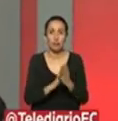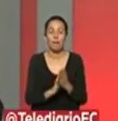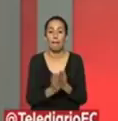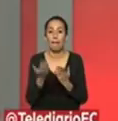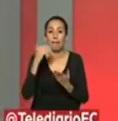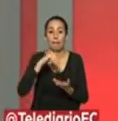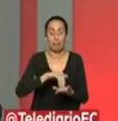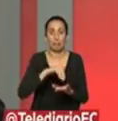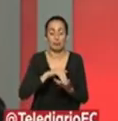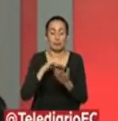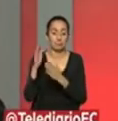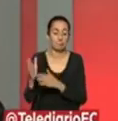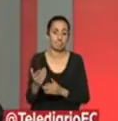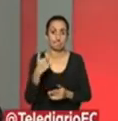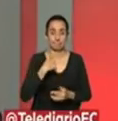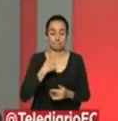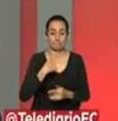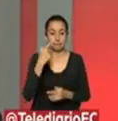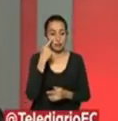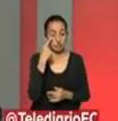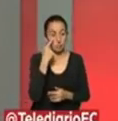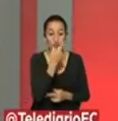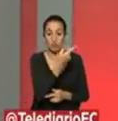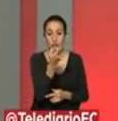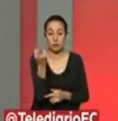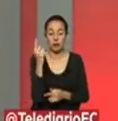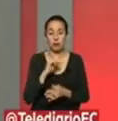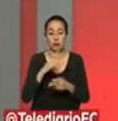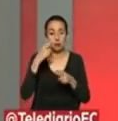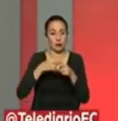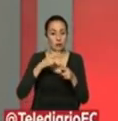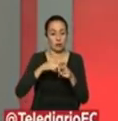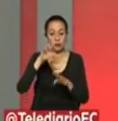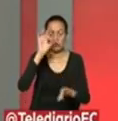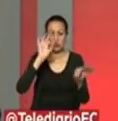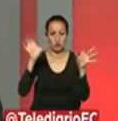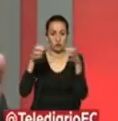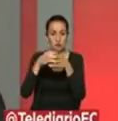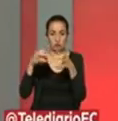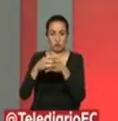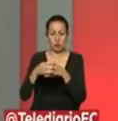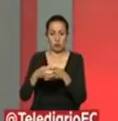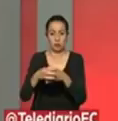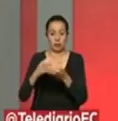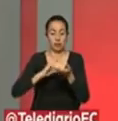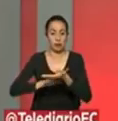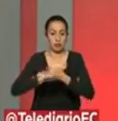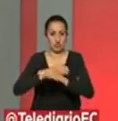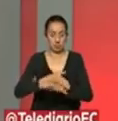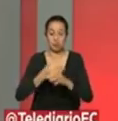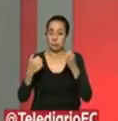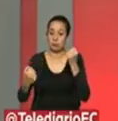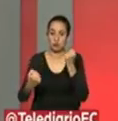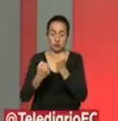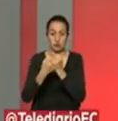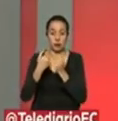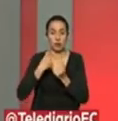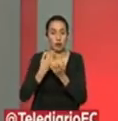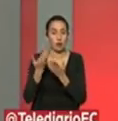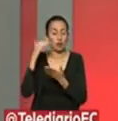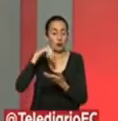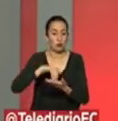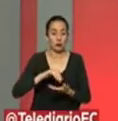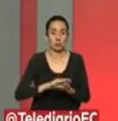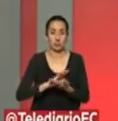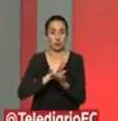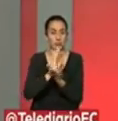vivo esta forma de nombrar y de conformar comisiones. Dios mediante, con el apoyo popular, fui reelecto legislador hace